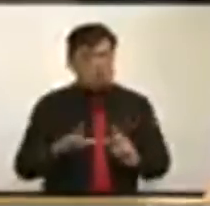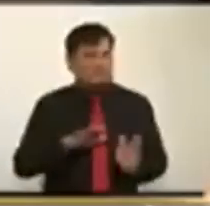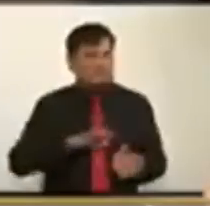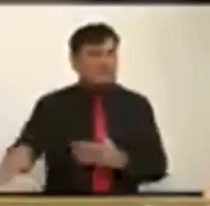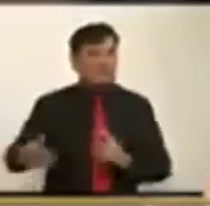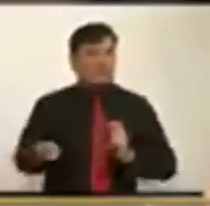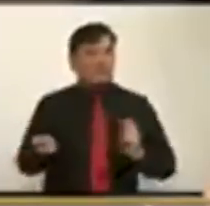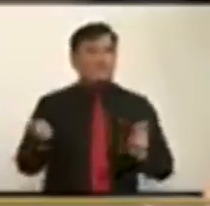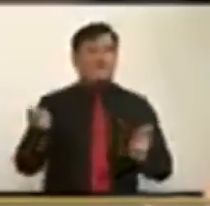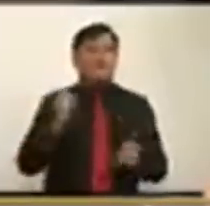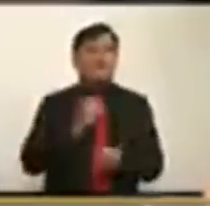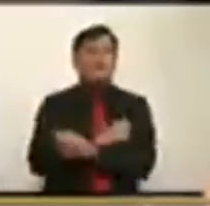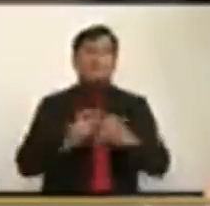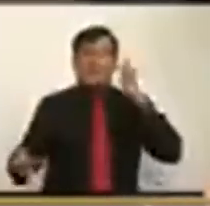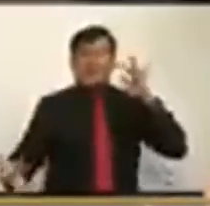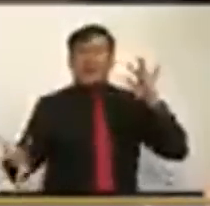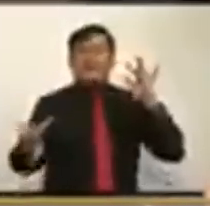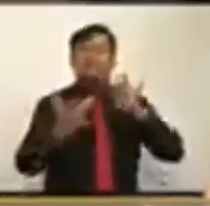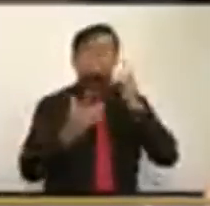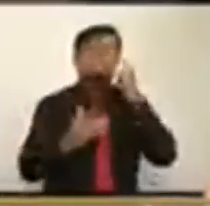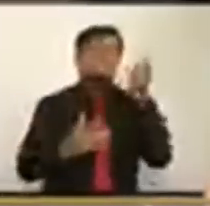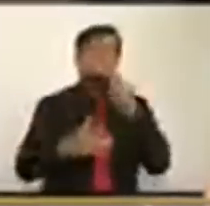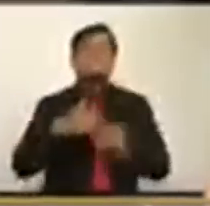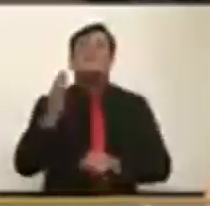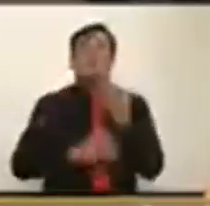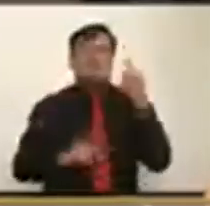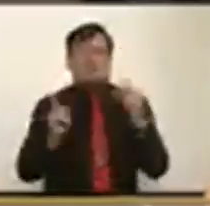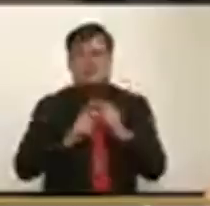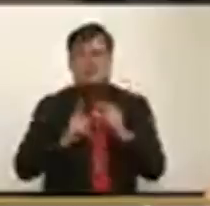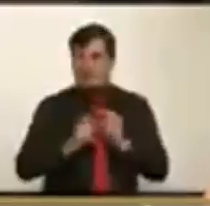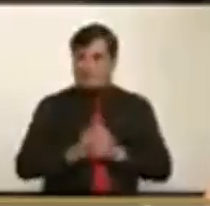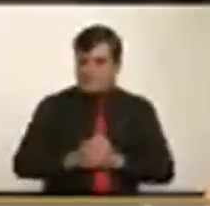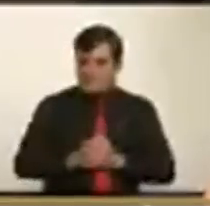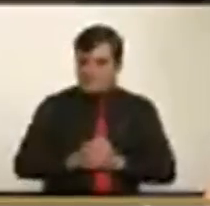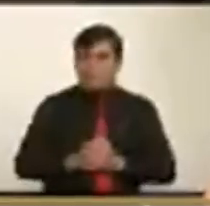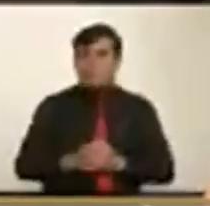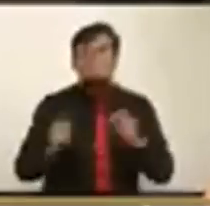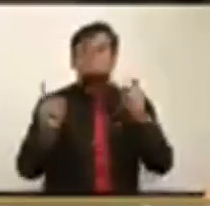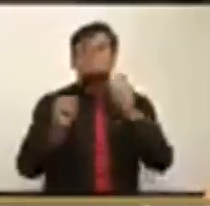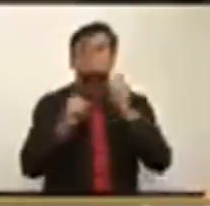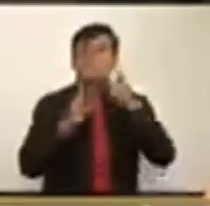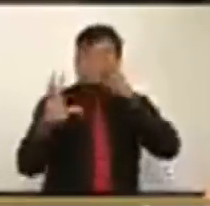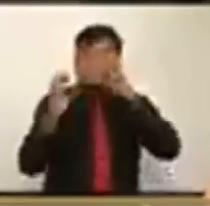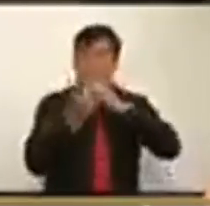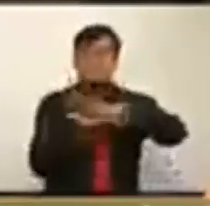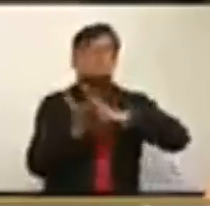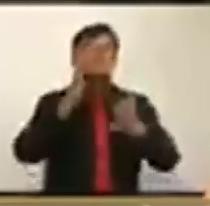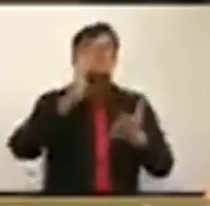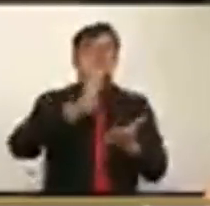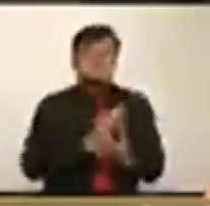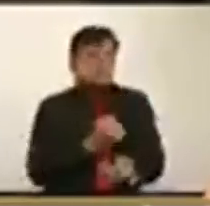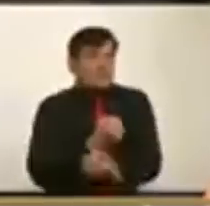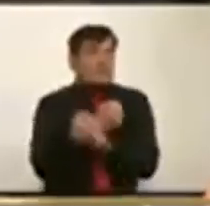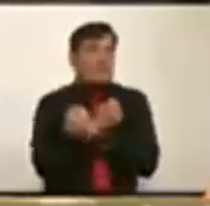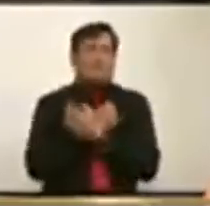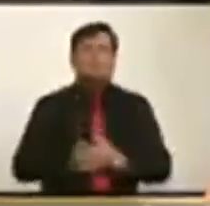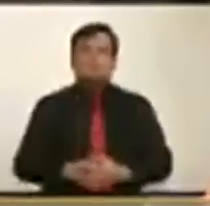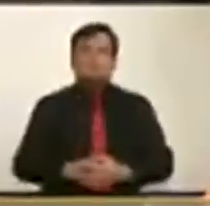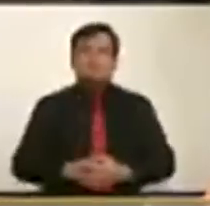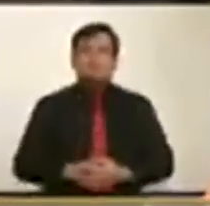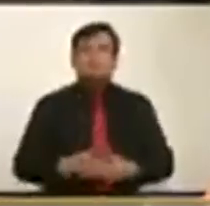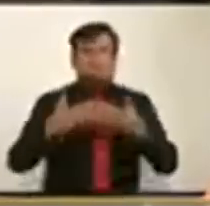la posibilidad, buscando las nuevas palabras, las palabras de la reconciliación, del amor, le abrirá